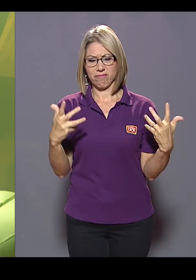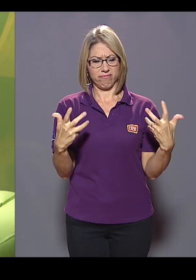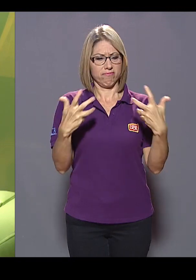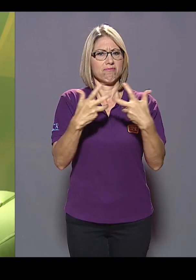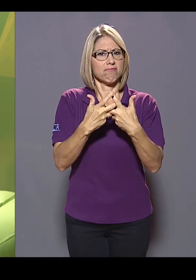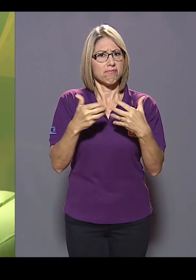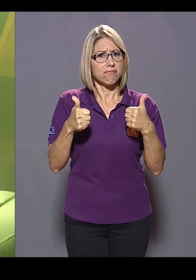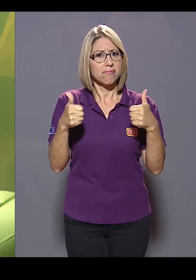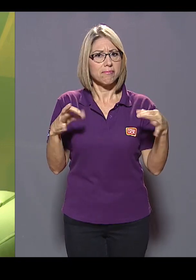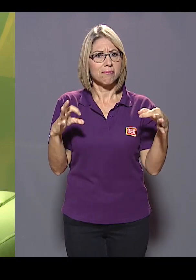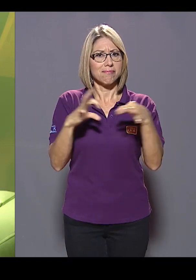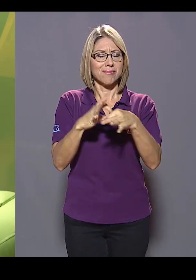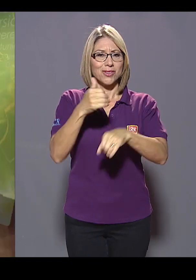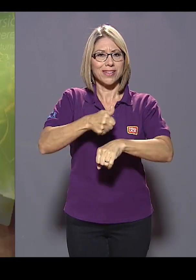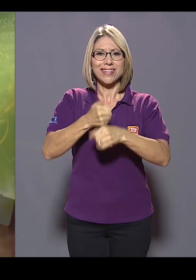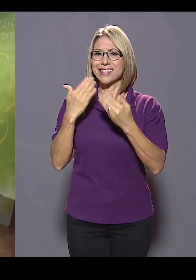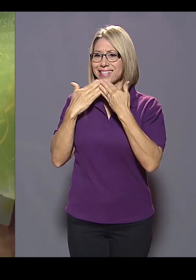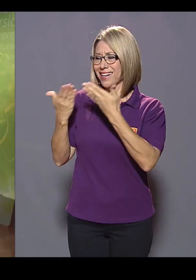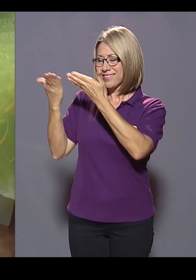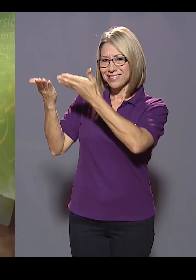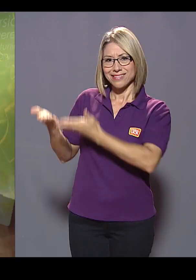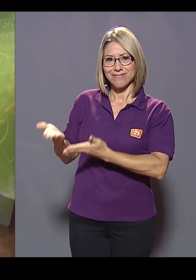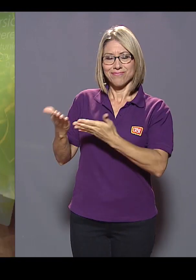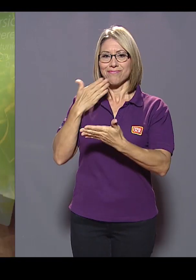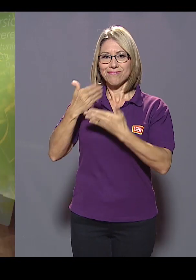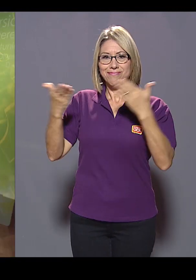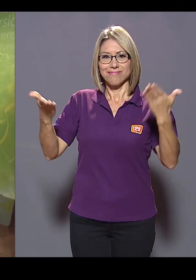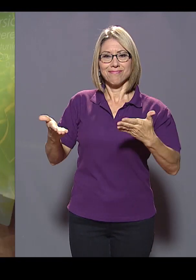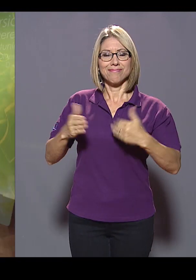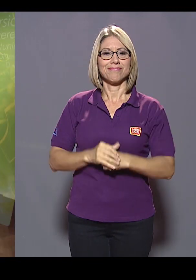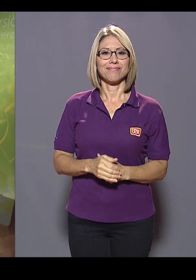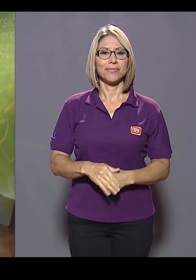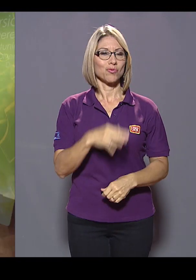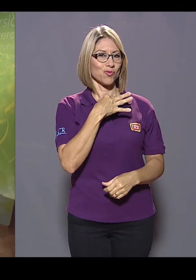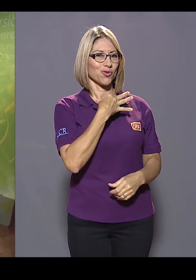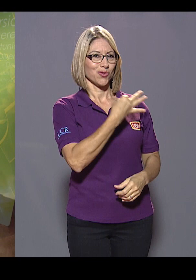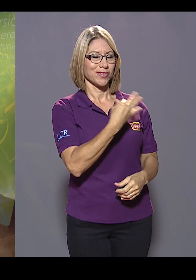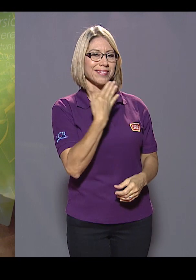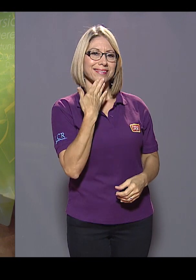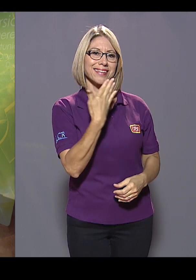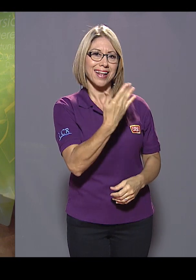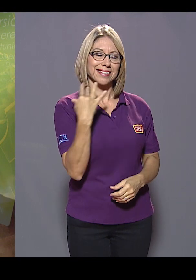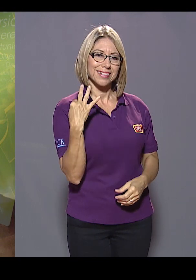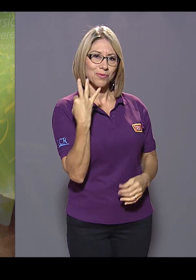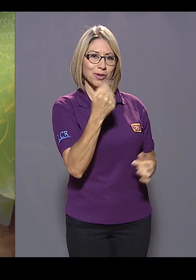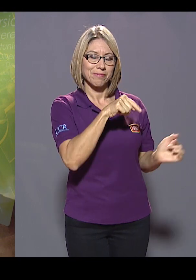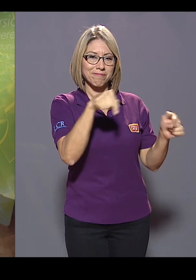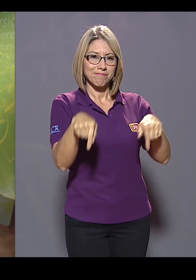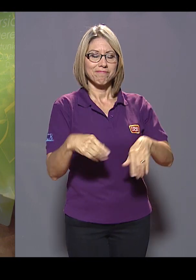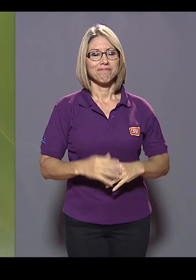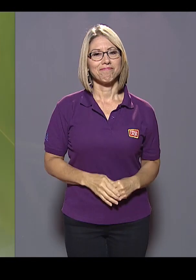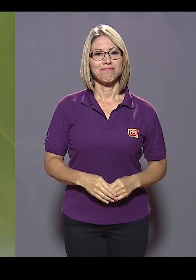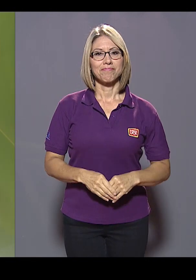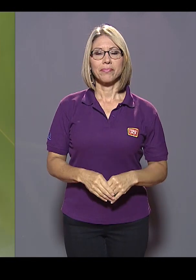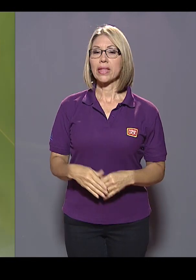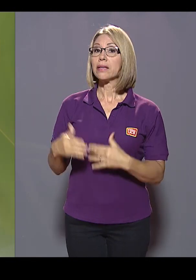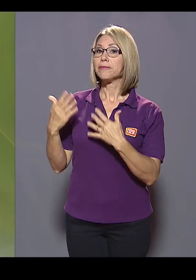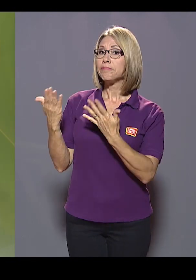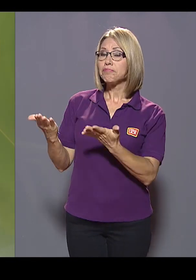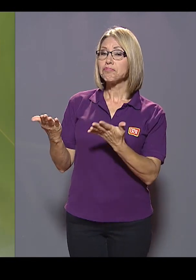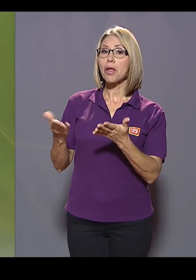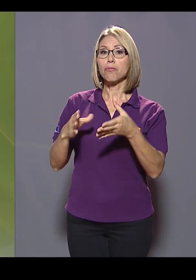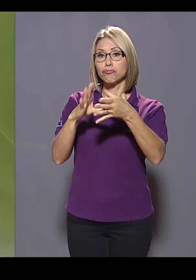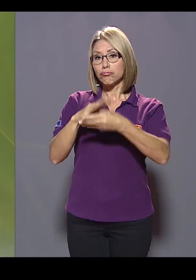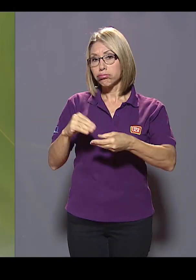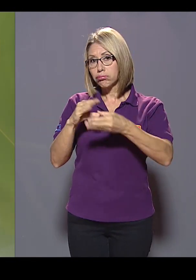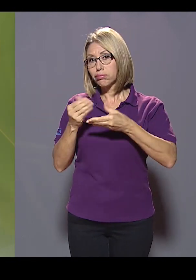Discapacidad establece. Muchas gracias, don Eric, por acompañarnos. Bienvenido al programa. Con mucho gusto. Muchas gracias por la invitación. Don Eric,